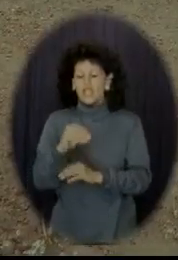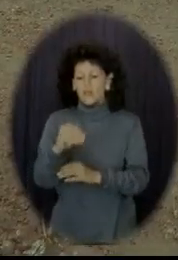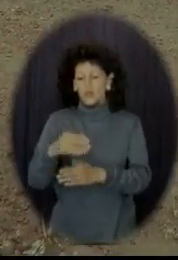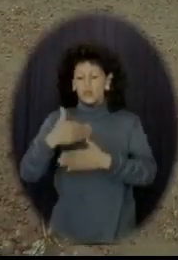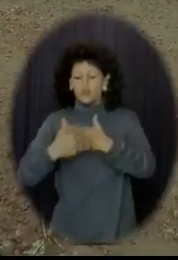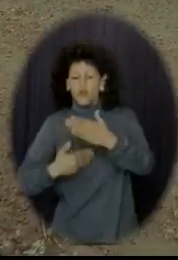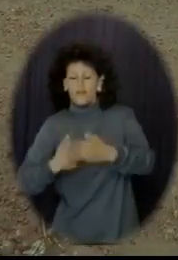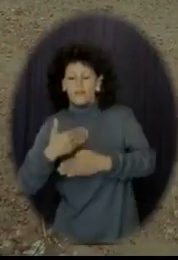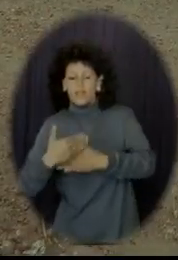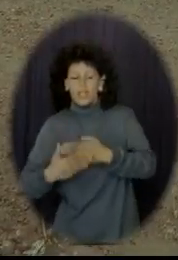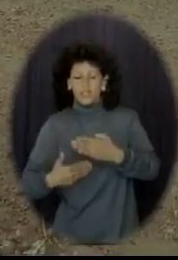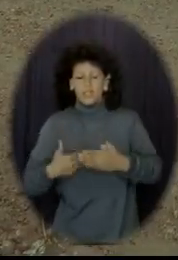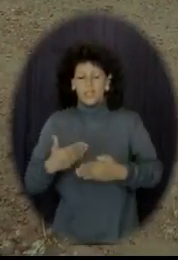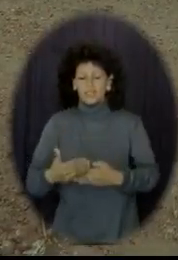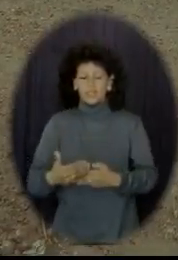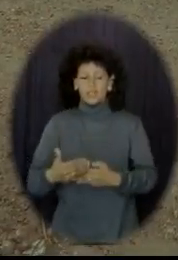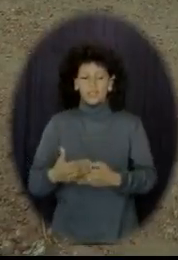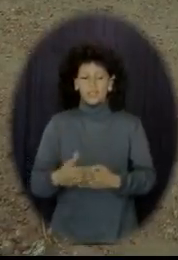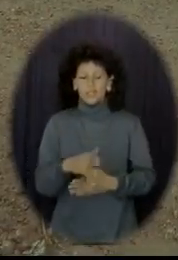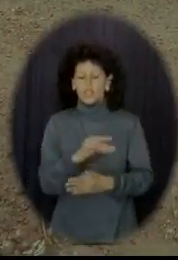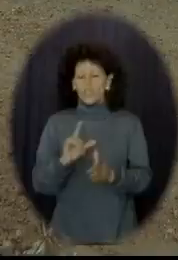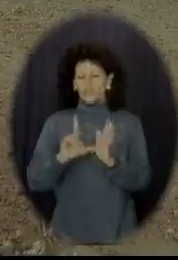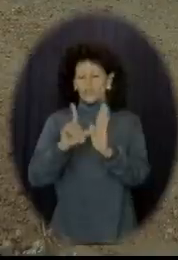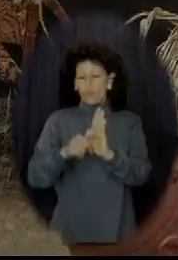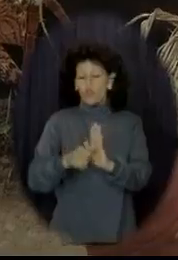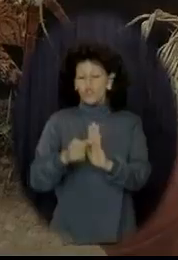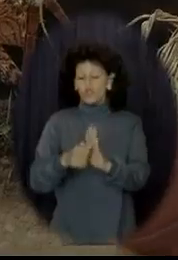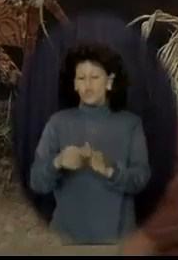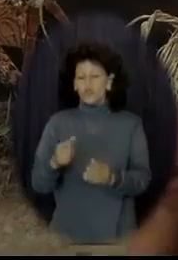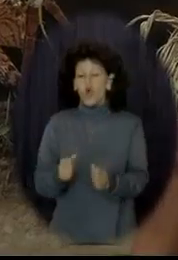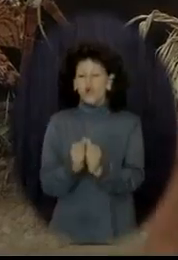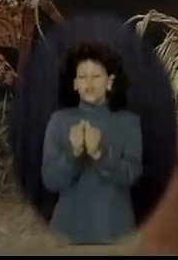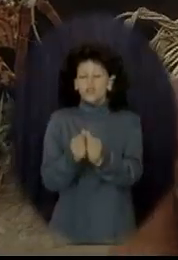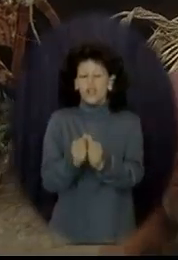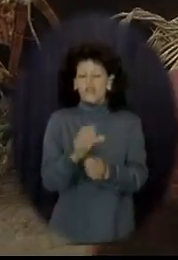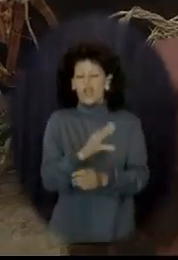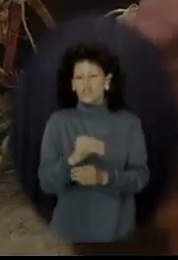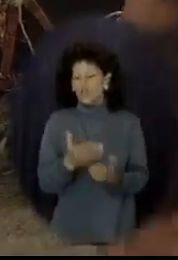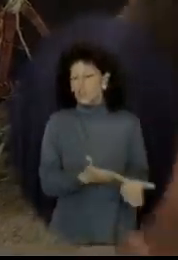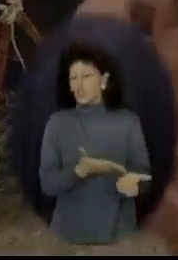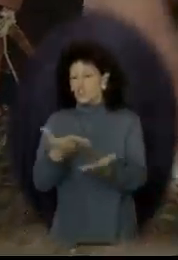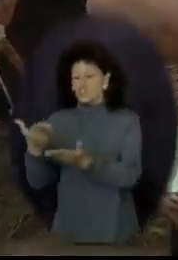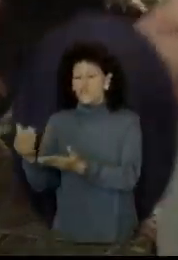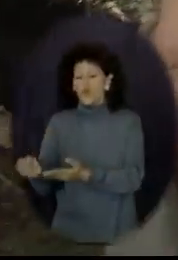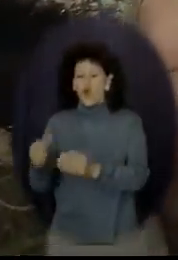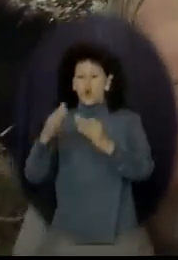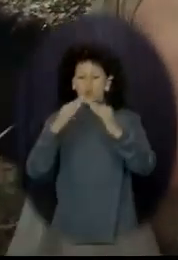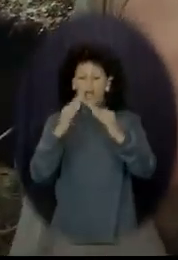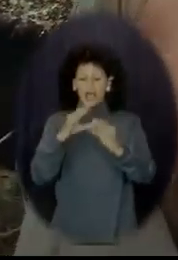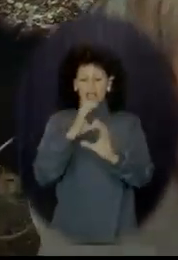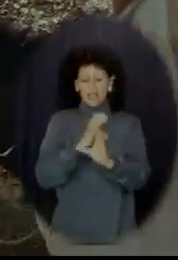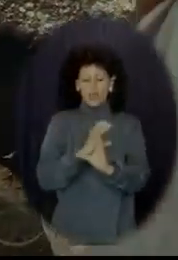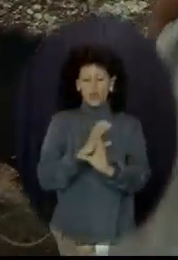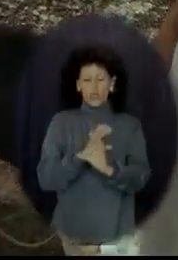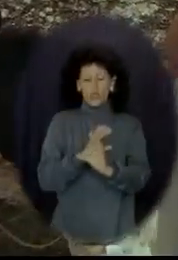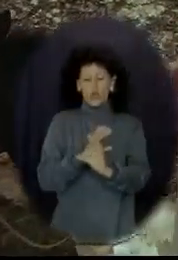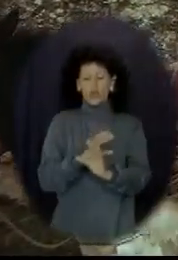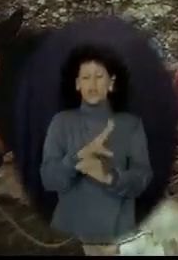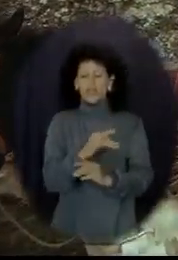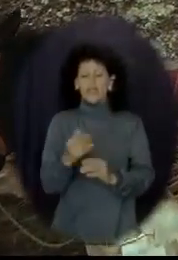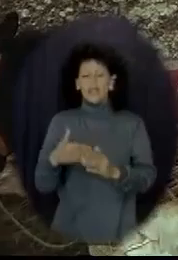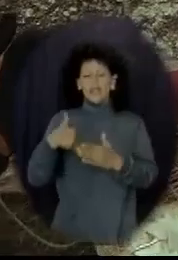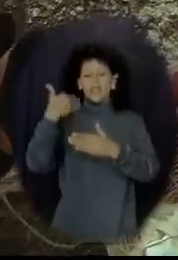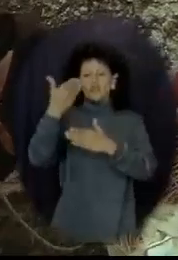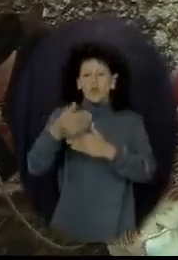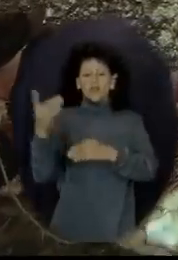Se acercó a él, lavó sus heridas con aceite y vino y le puso vendas. Luego lo subió a su cabalgadura, lo llevó a una posada y lo